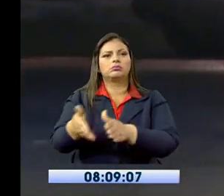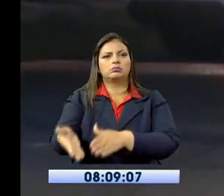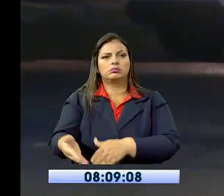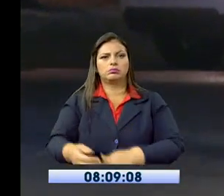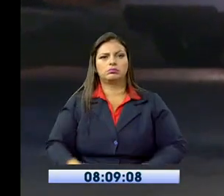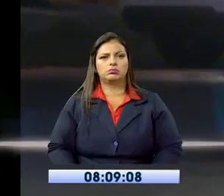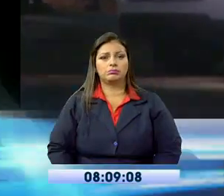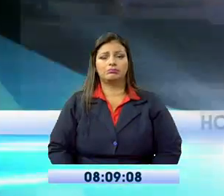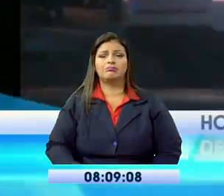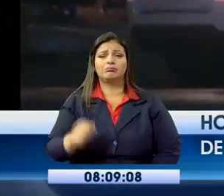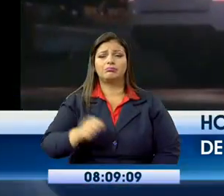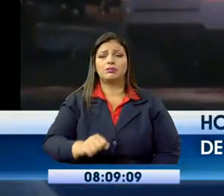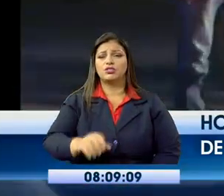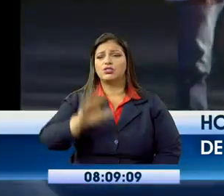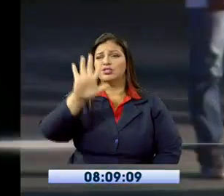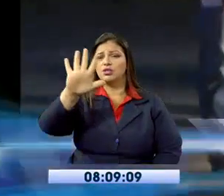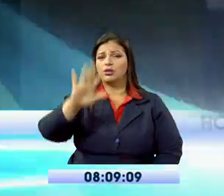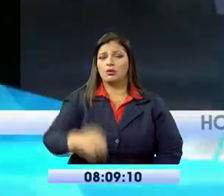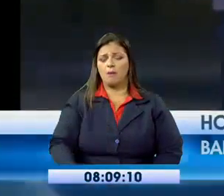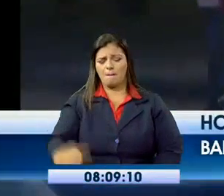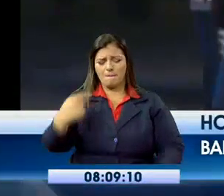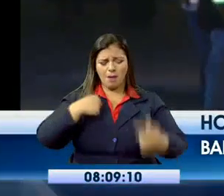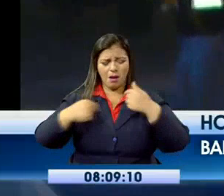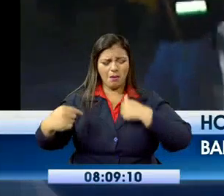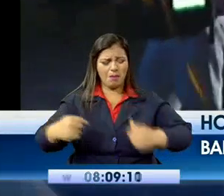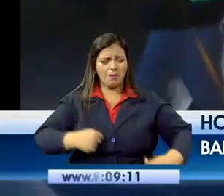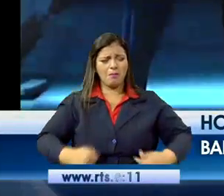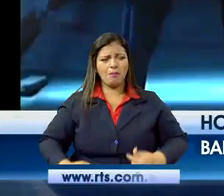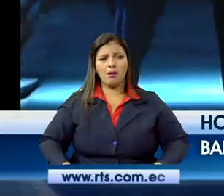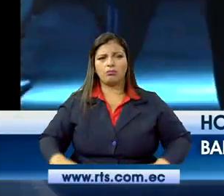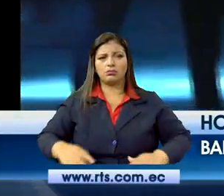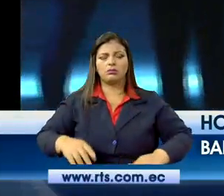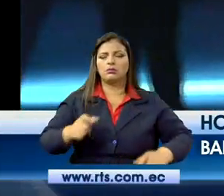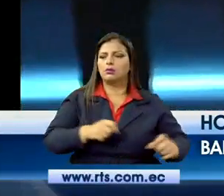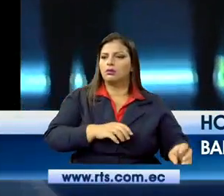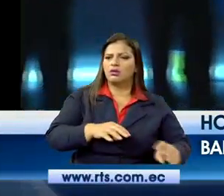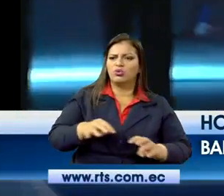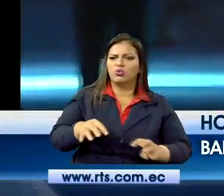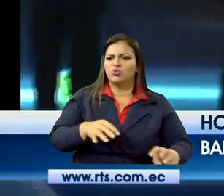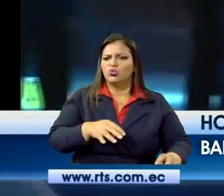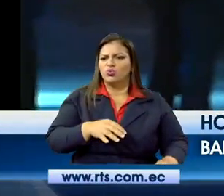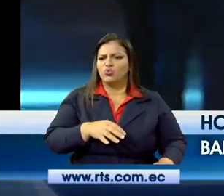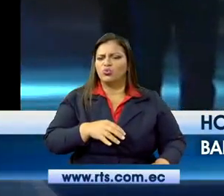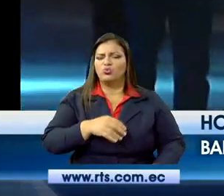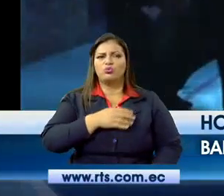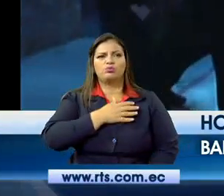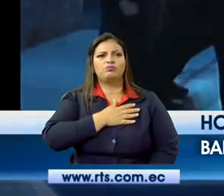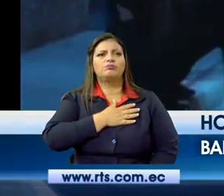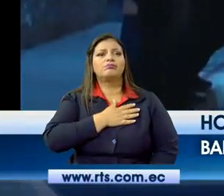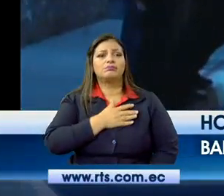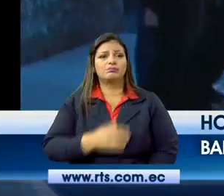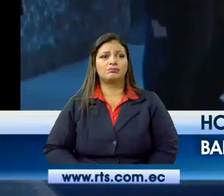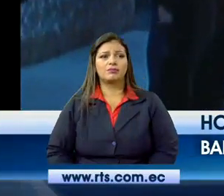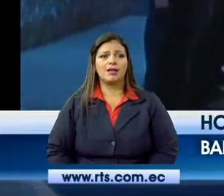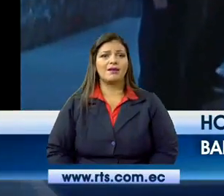habría recibido varios impactos de bala, alarmando a los moradores del sector. Inmediatamente en la zona se dieron